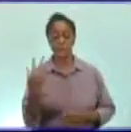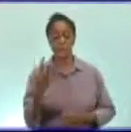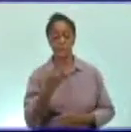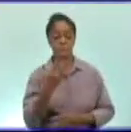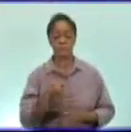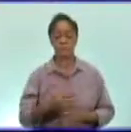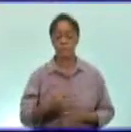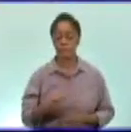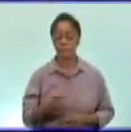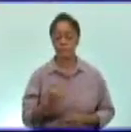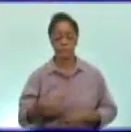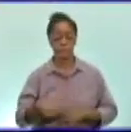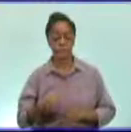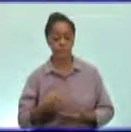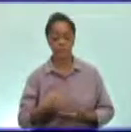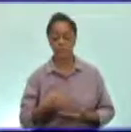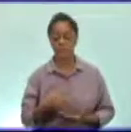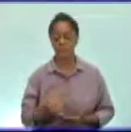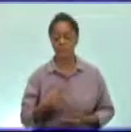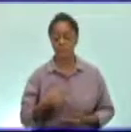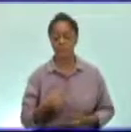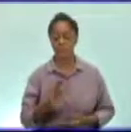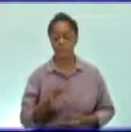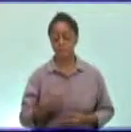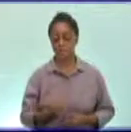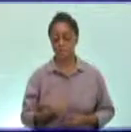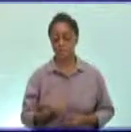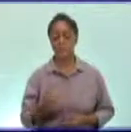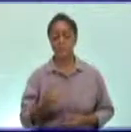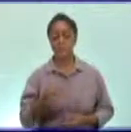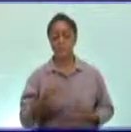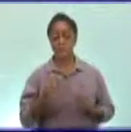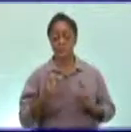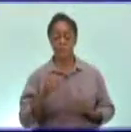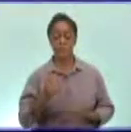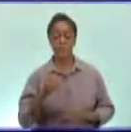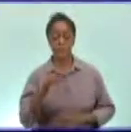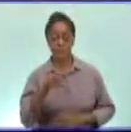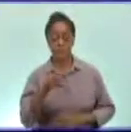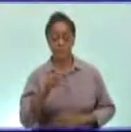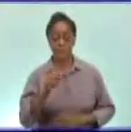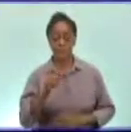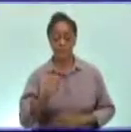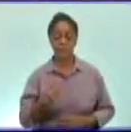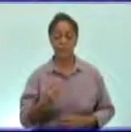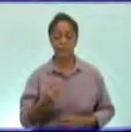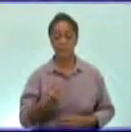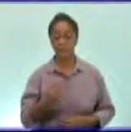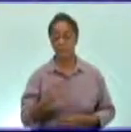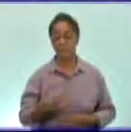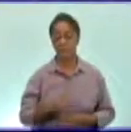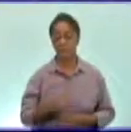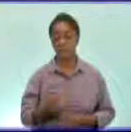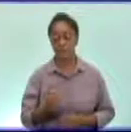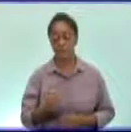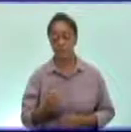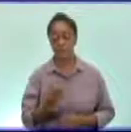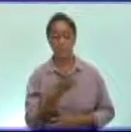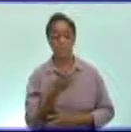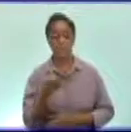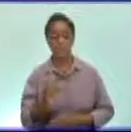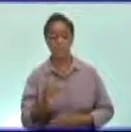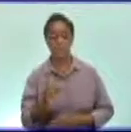de otros organismos. Por eso se dice que son seres heterótrofos. A diferencia de las plantas, no pueden realizar